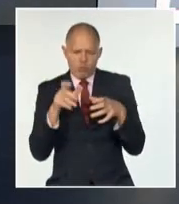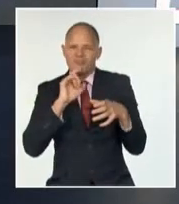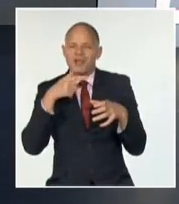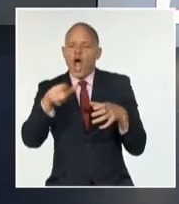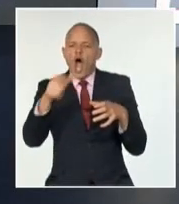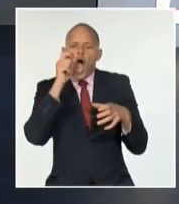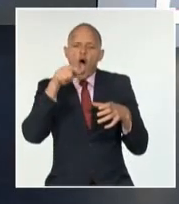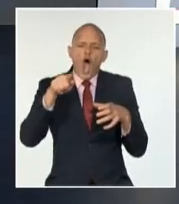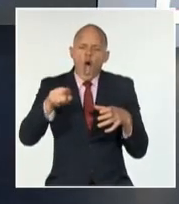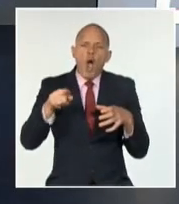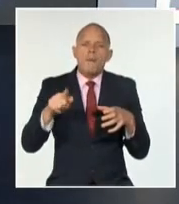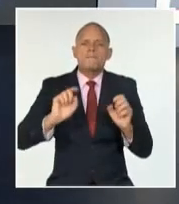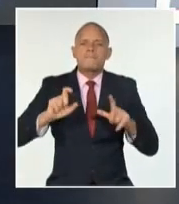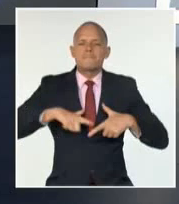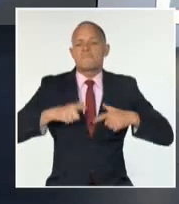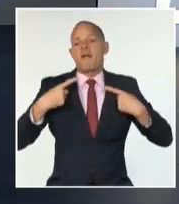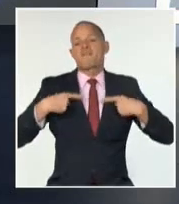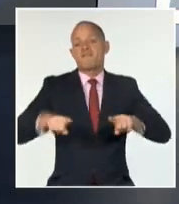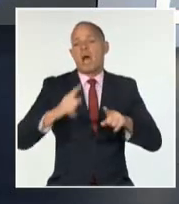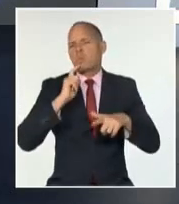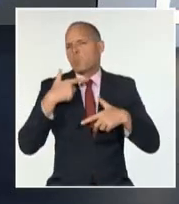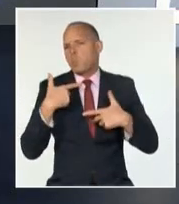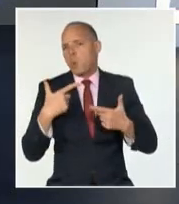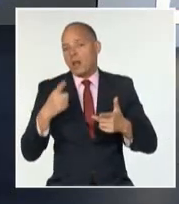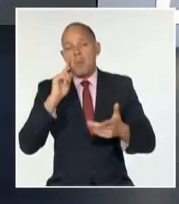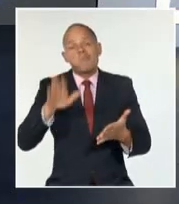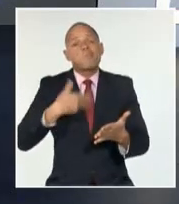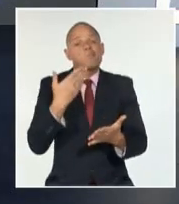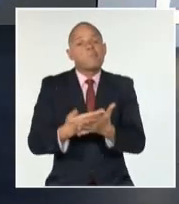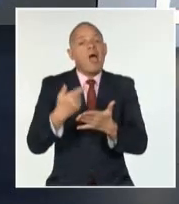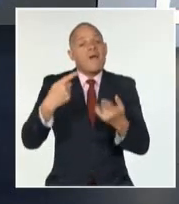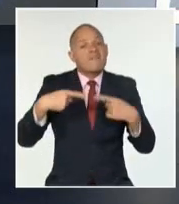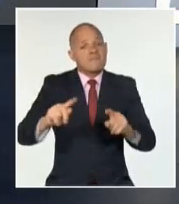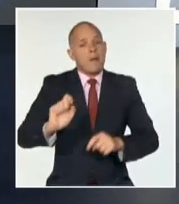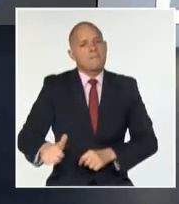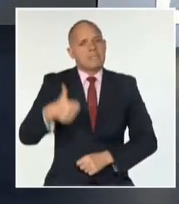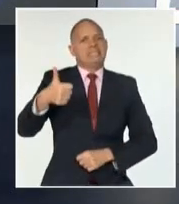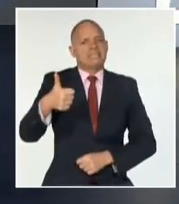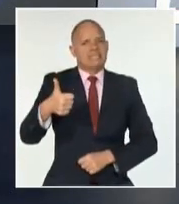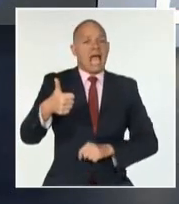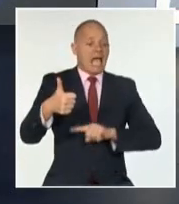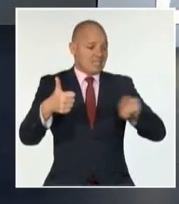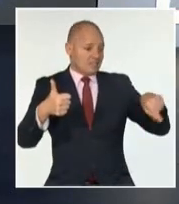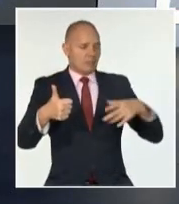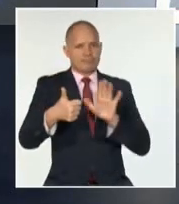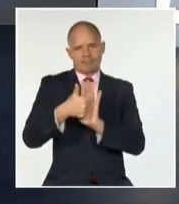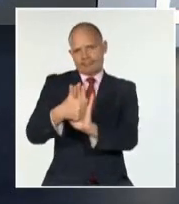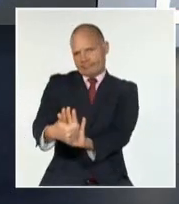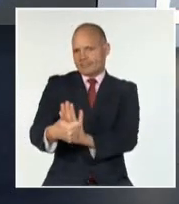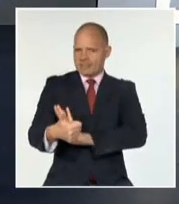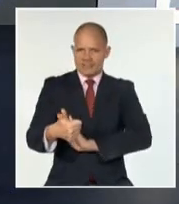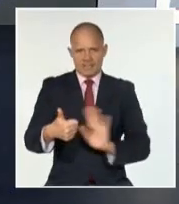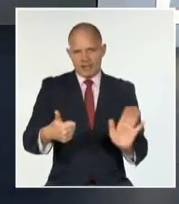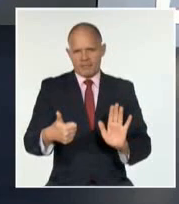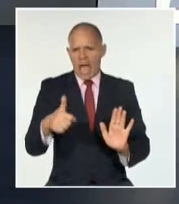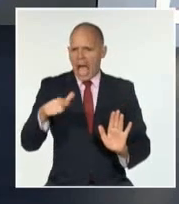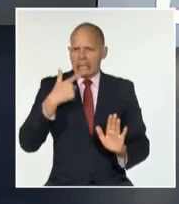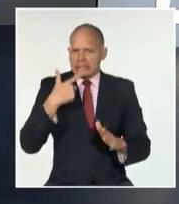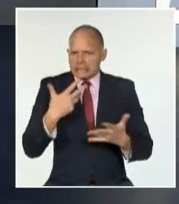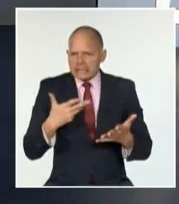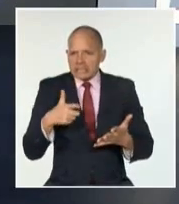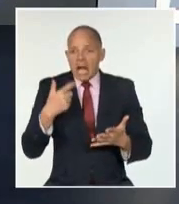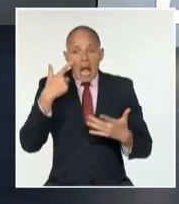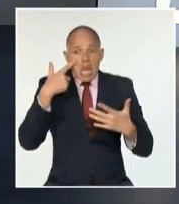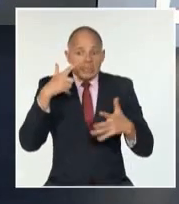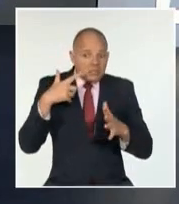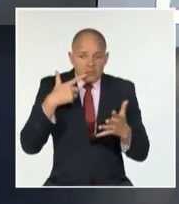presidencia del gobierno. El nominado por el rey Felipe VI termina así un ciclo de debates y votaciones sin posibilidades de ocupar la jefatura del